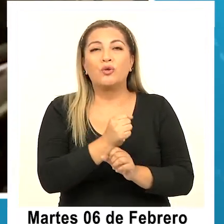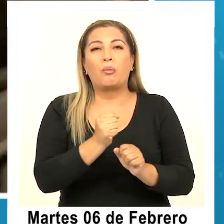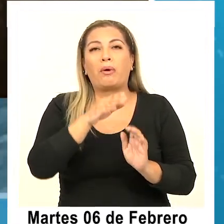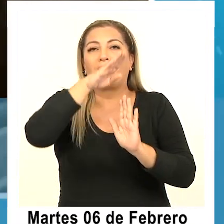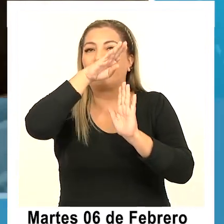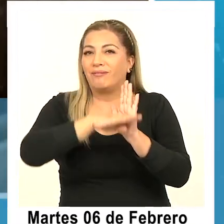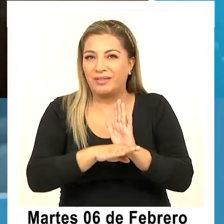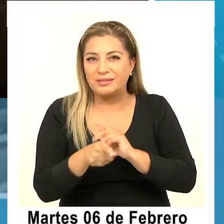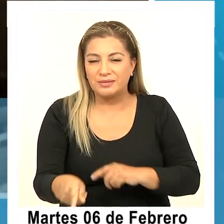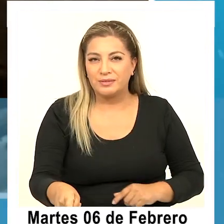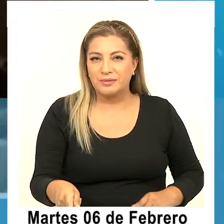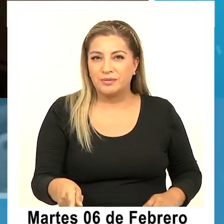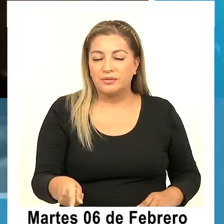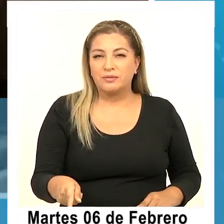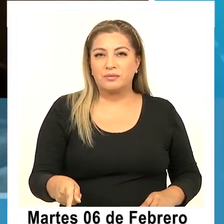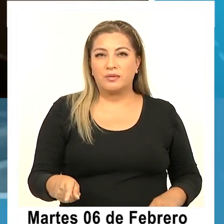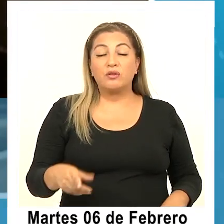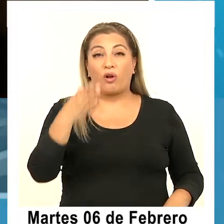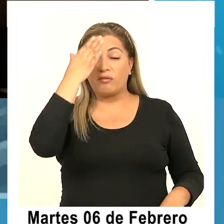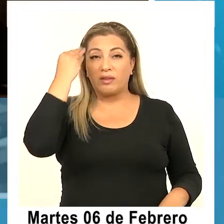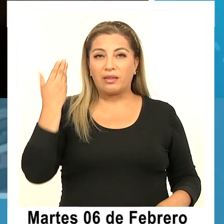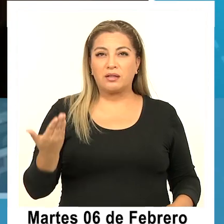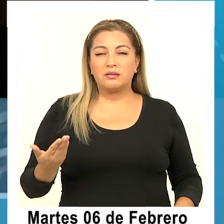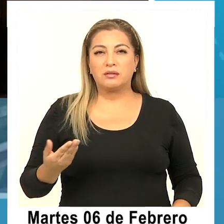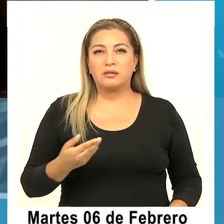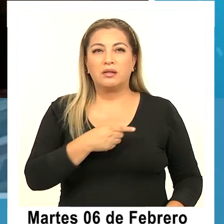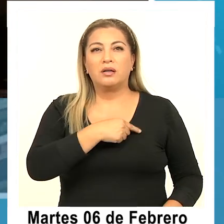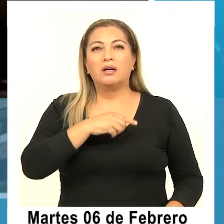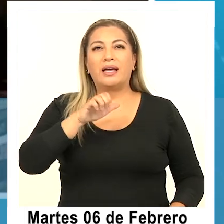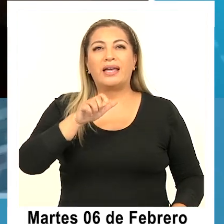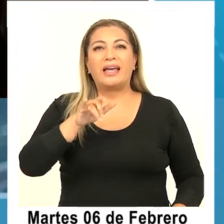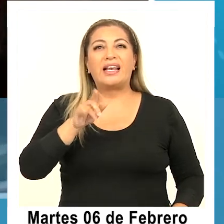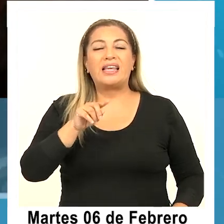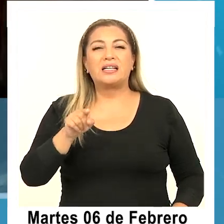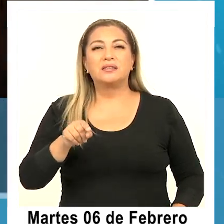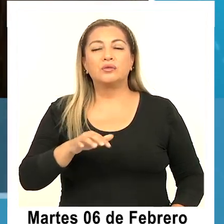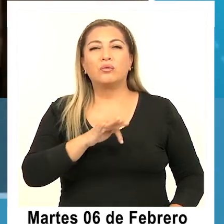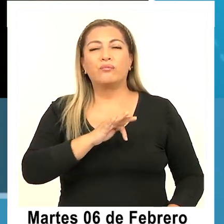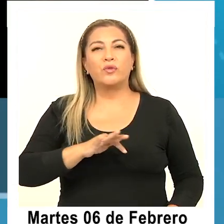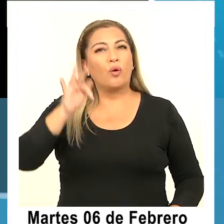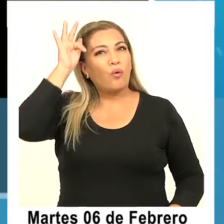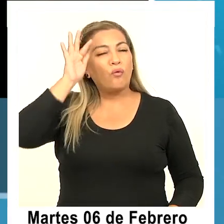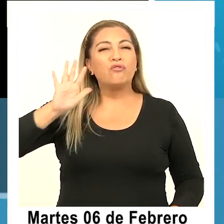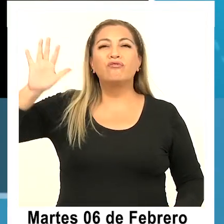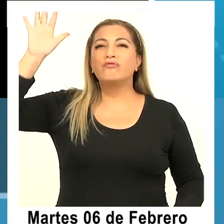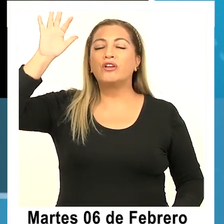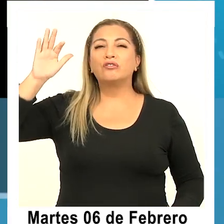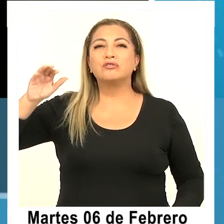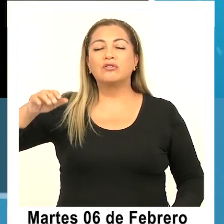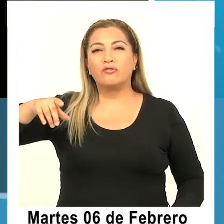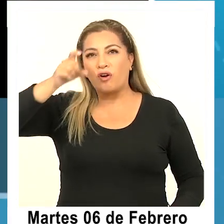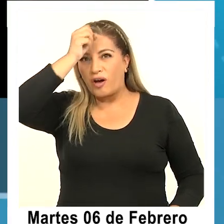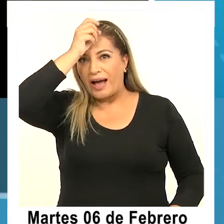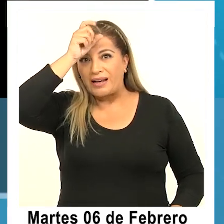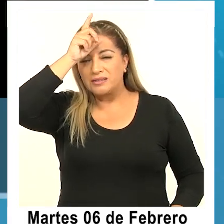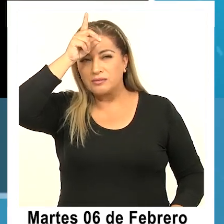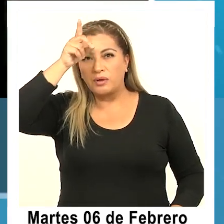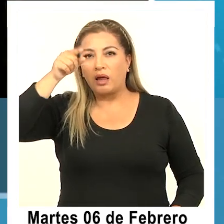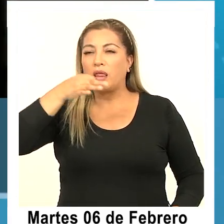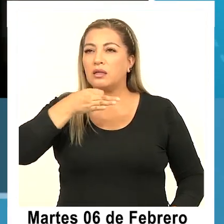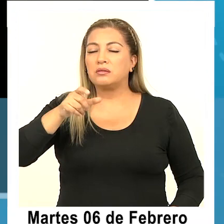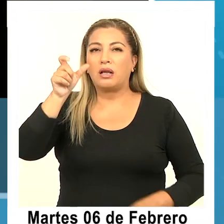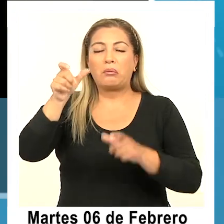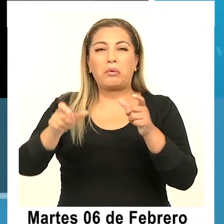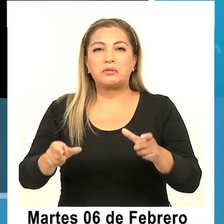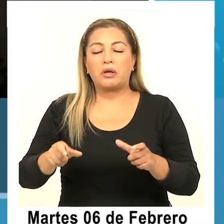atrás. Norbert Elias, un filósofo alemán, me parece, aplicaba la noción de descivilización que